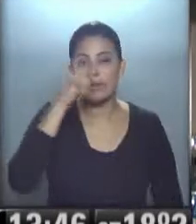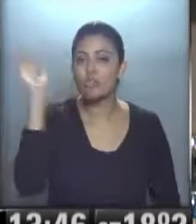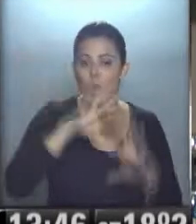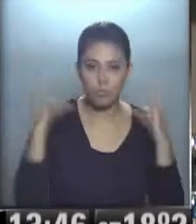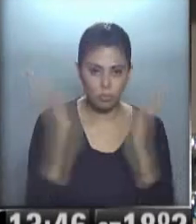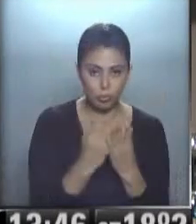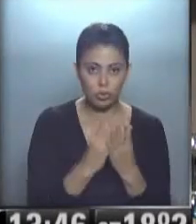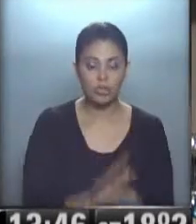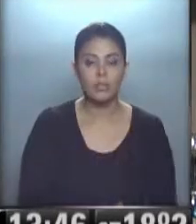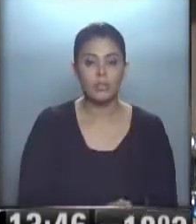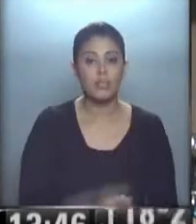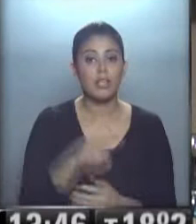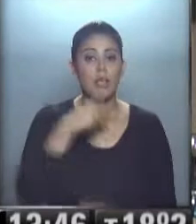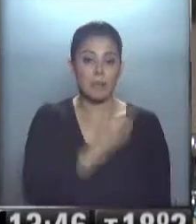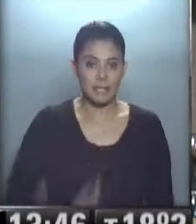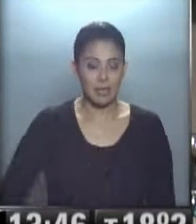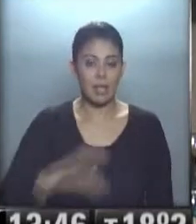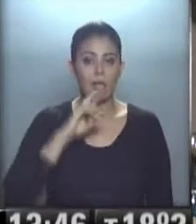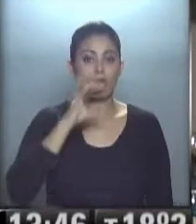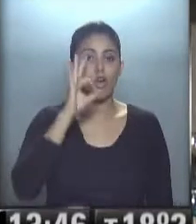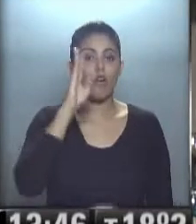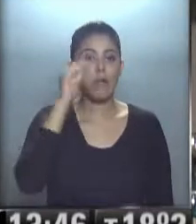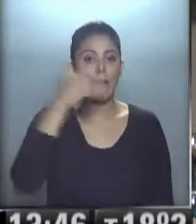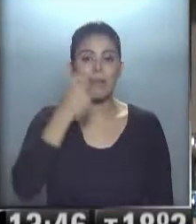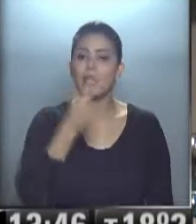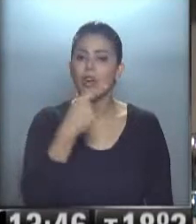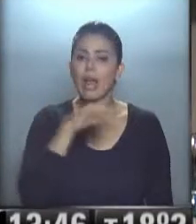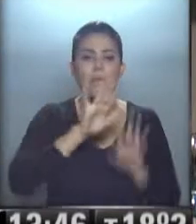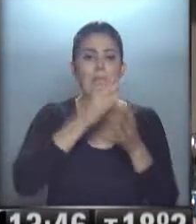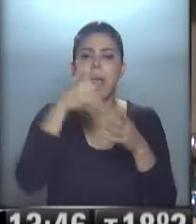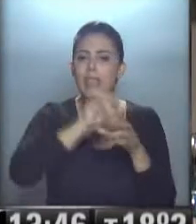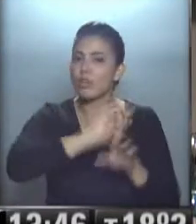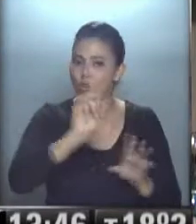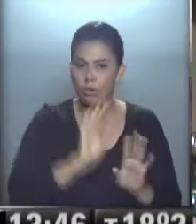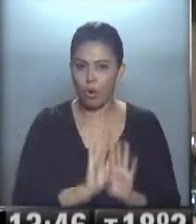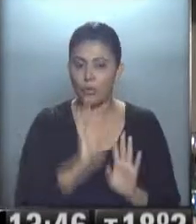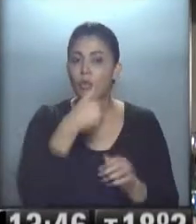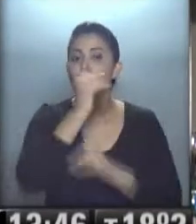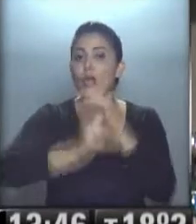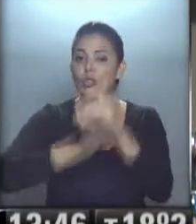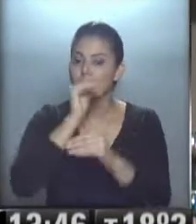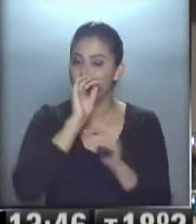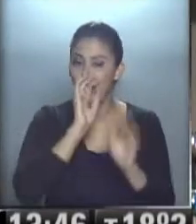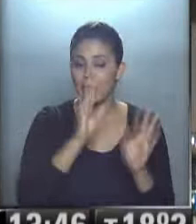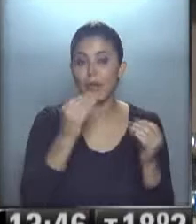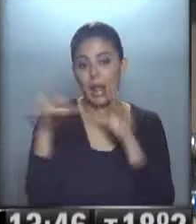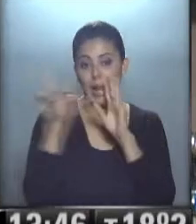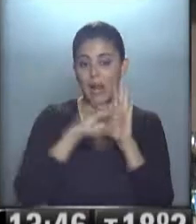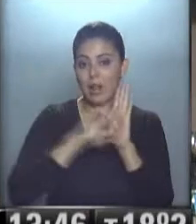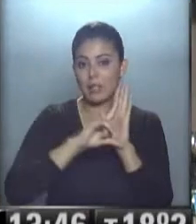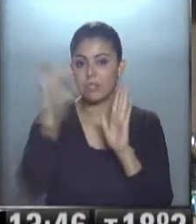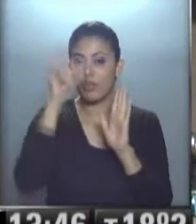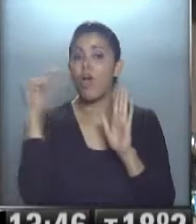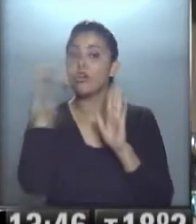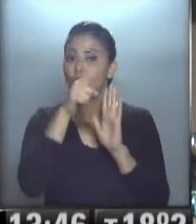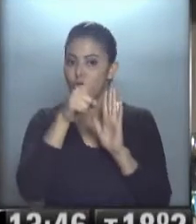mundo y obama al presidente obama ya dijo que no va a interferir en este proceso claro porque las leyes federales van en contra